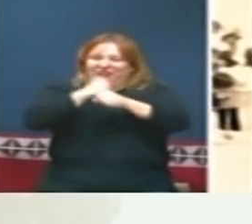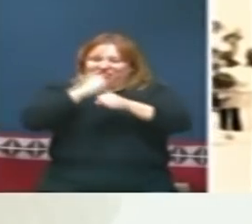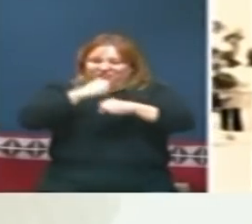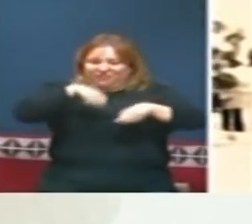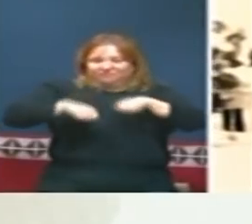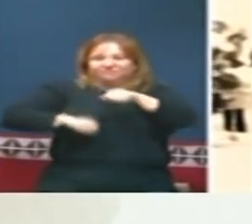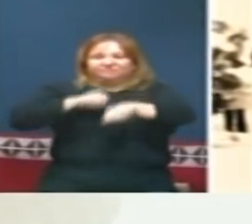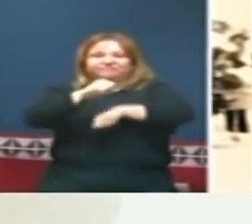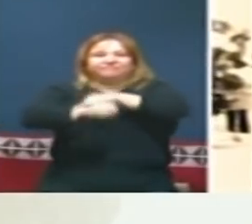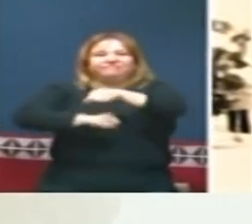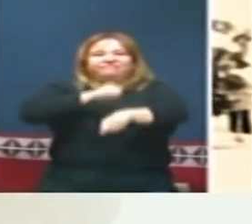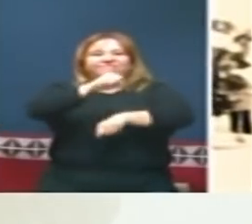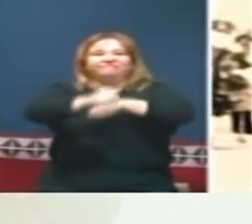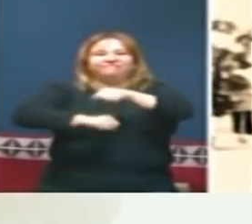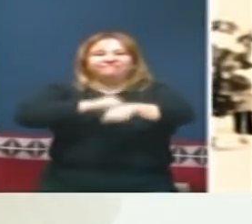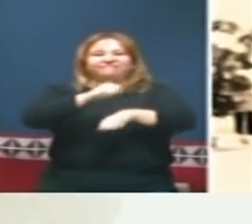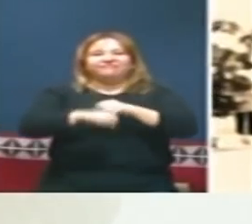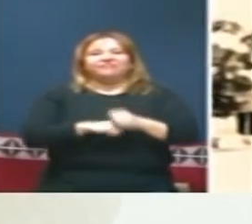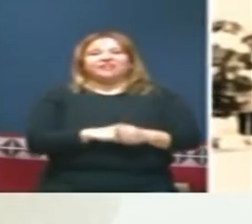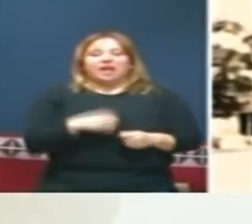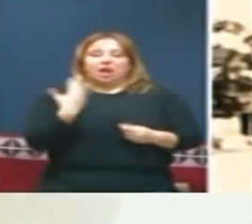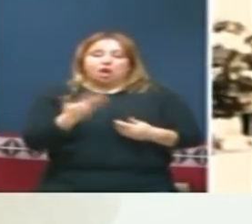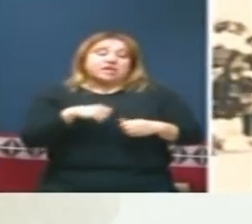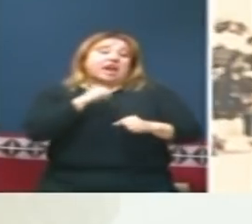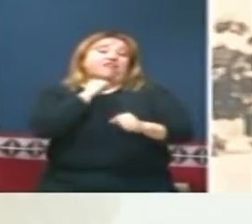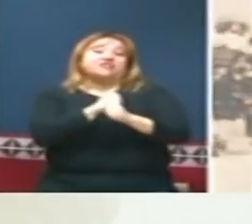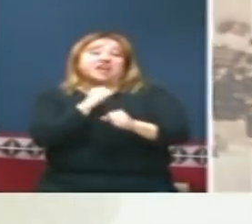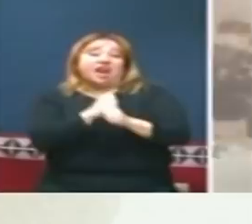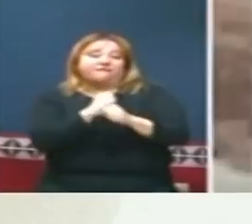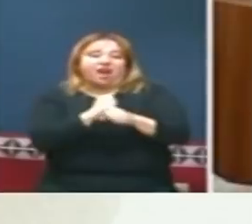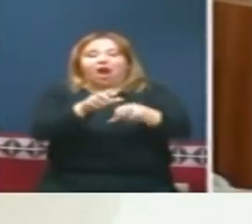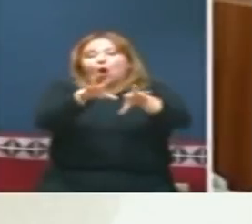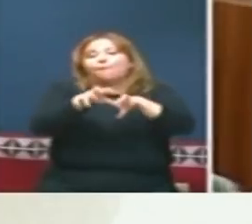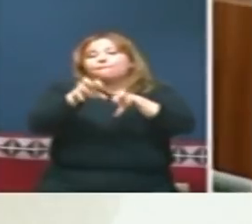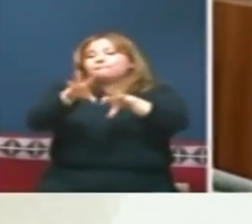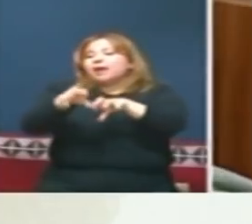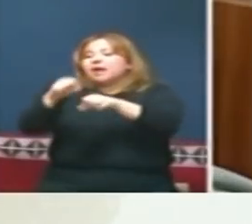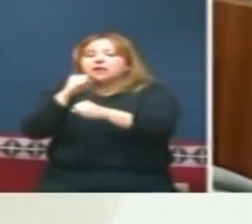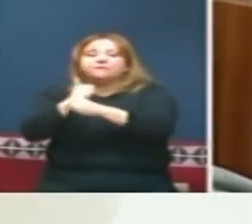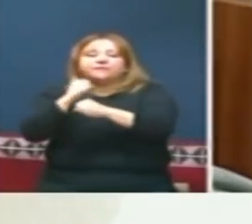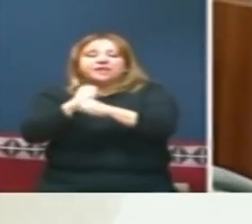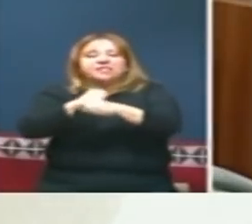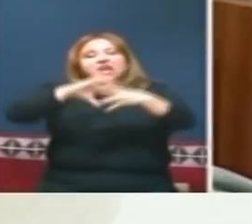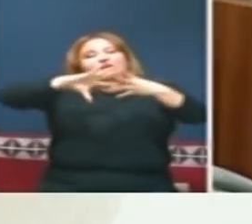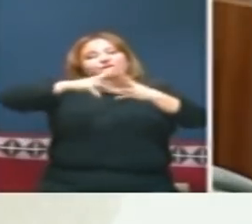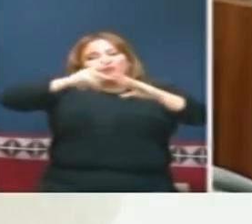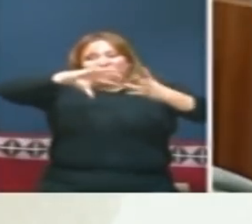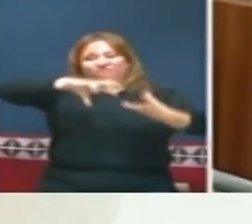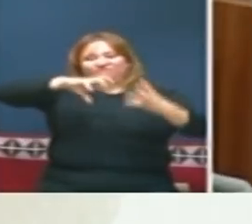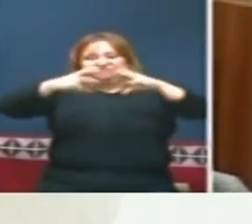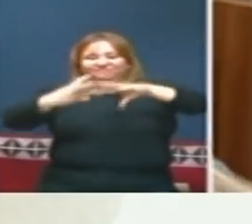campo, donde hacía trabajos manuales, vamos a decir así, y